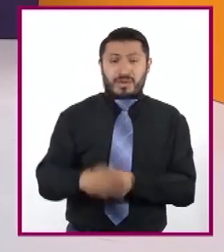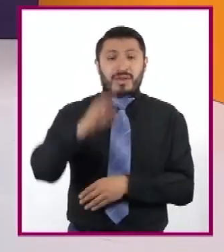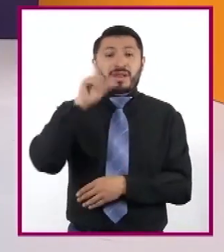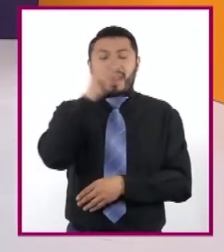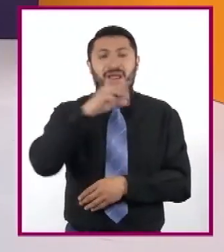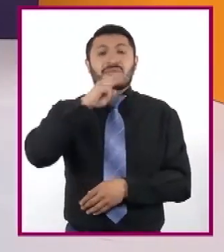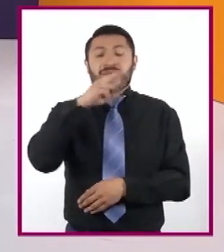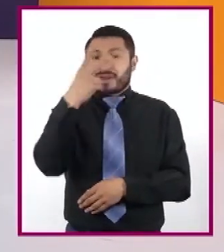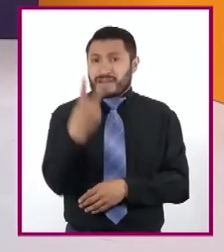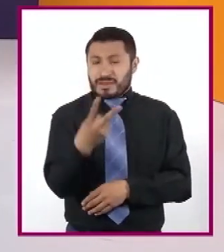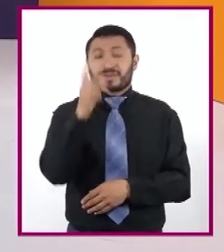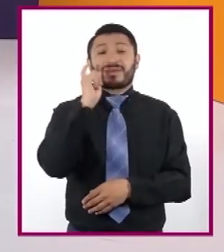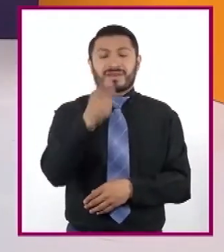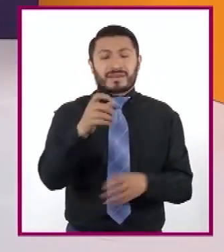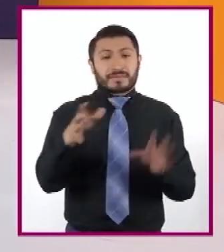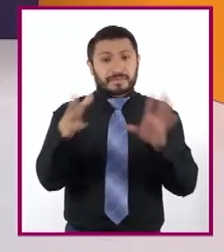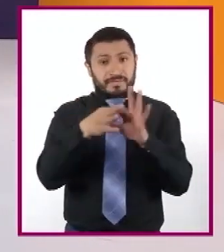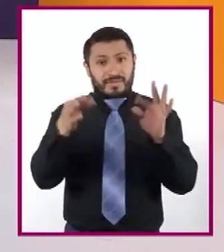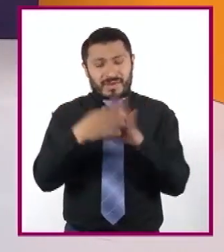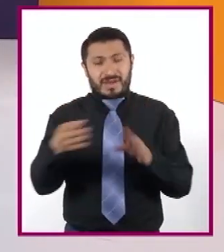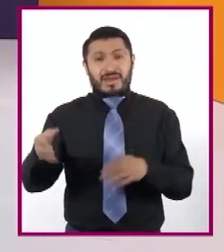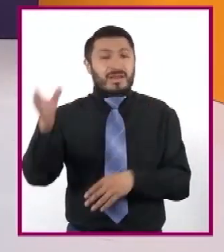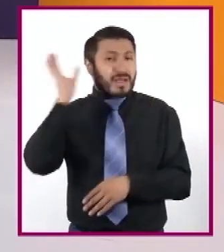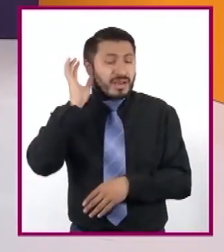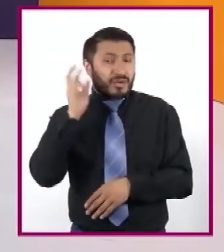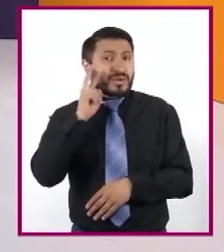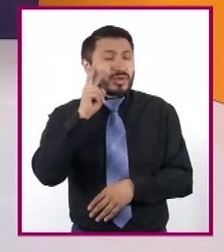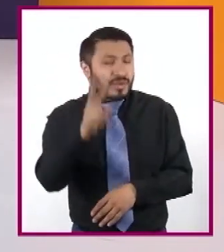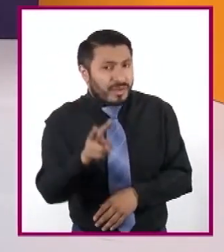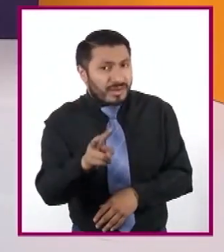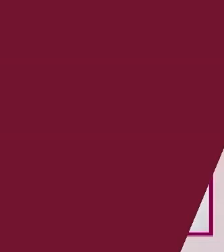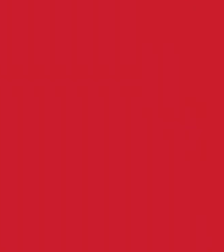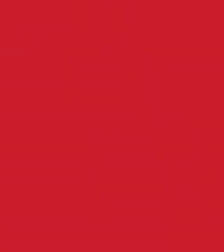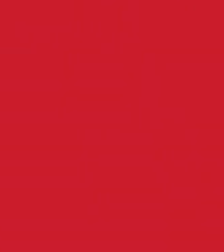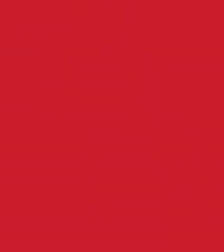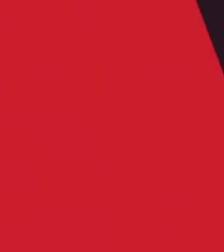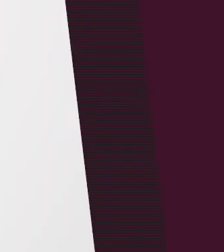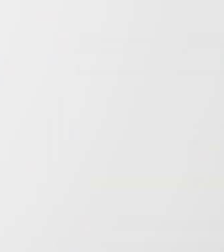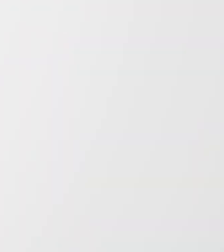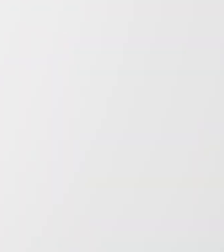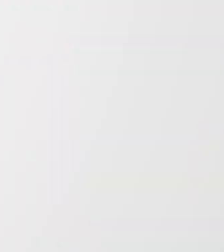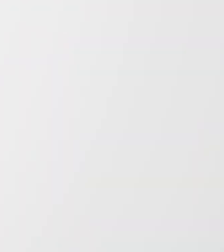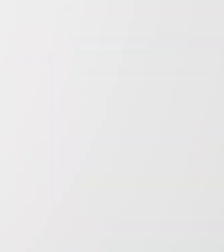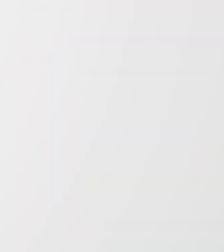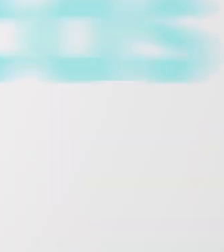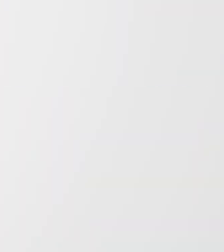2, en la que hemos hablado de escucho cómo hablas y pienso cómo eres.